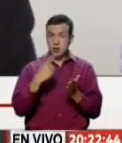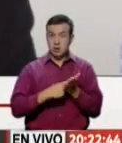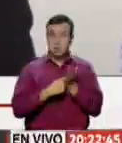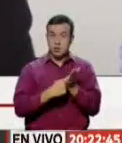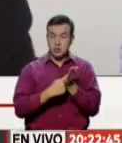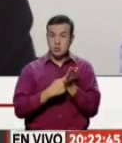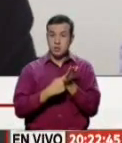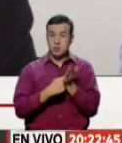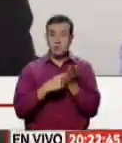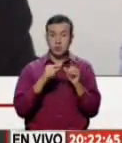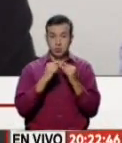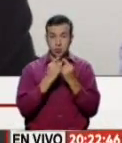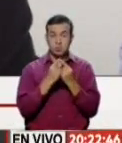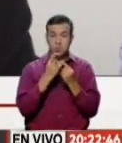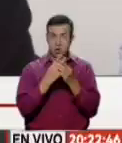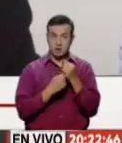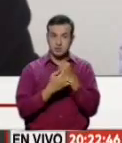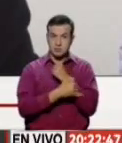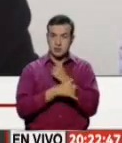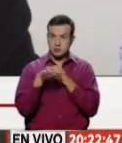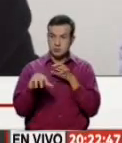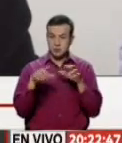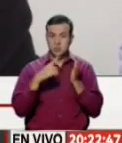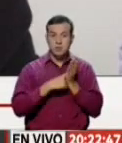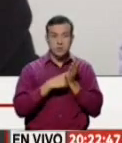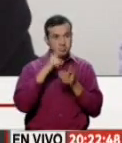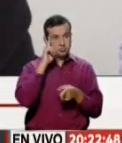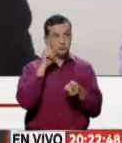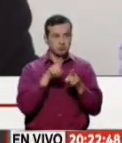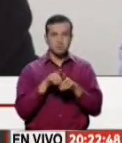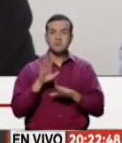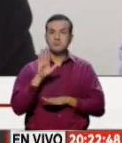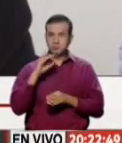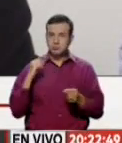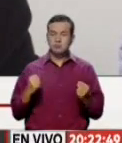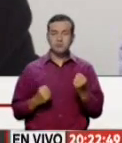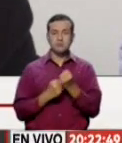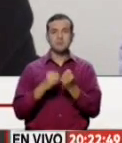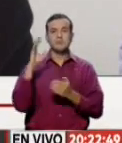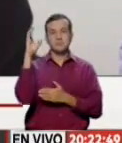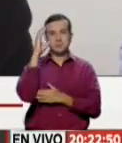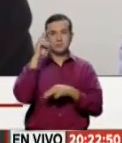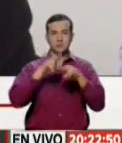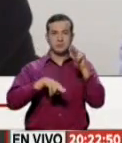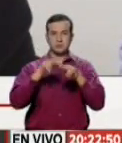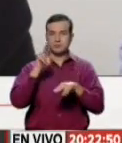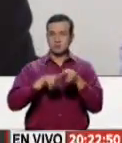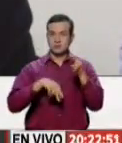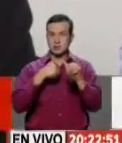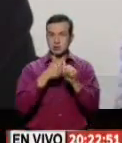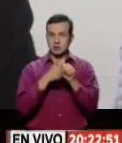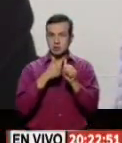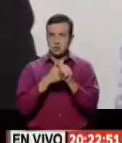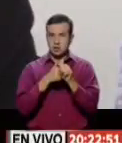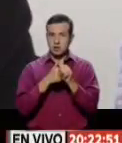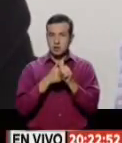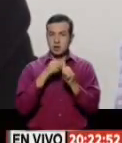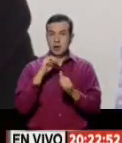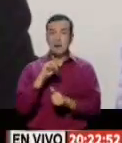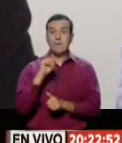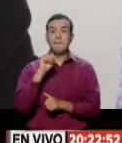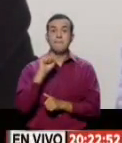tuvo de gabinete binacional, se comprometió y hemos apoyado para que Colombia construya frente al puente de